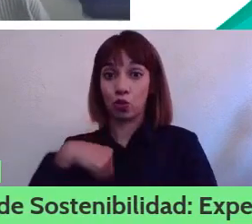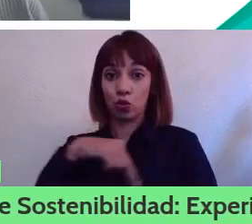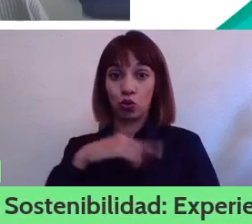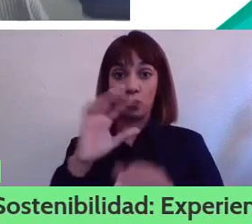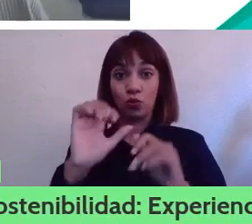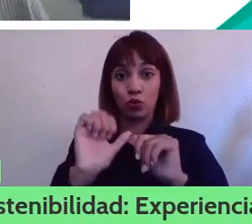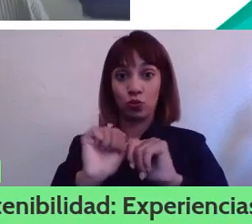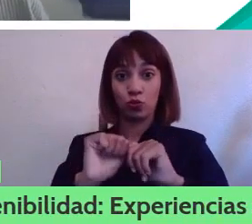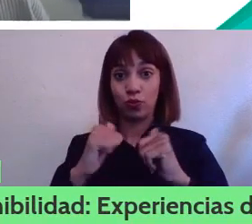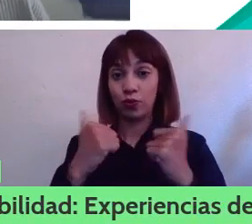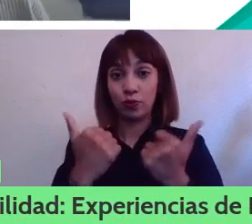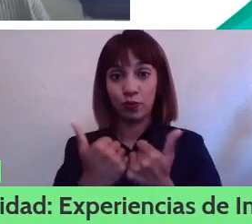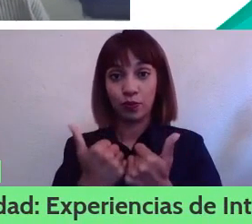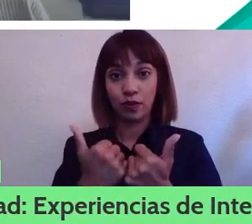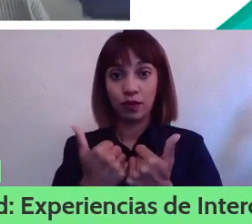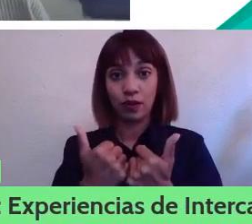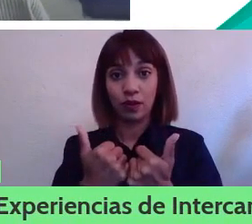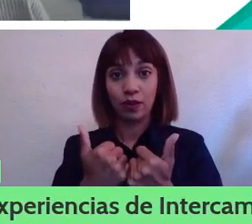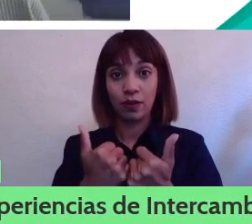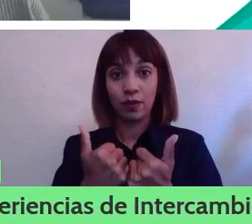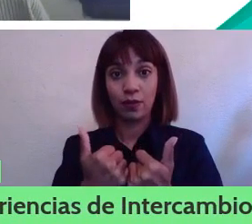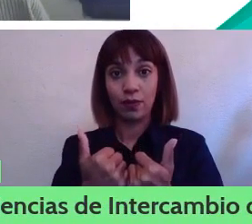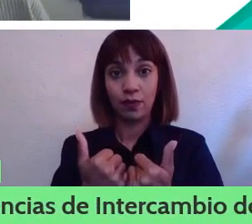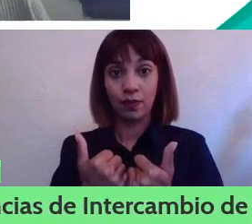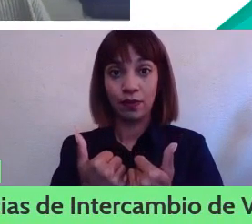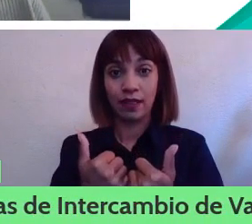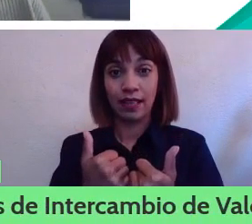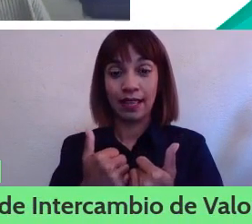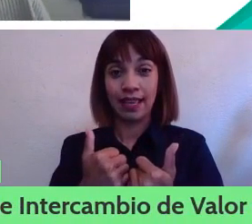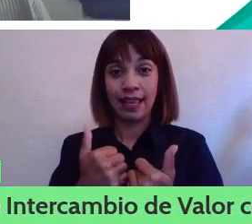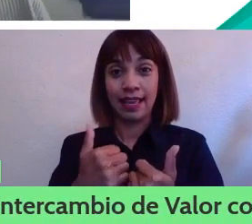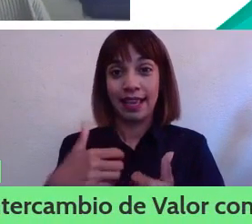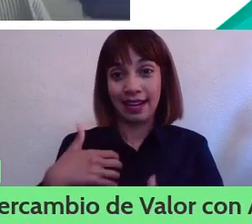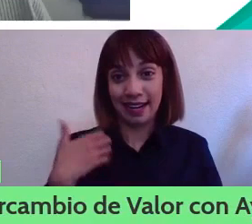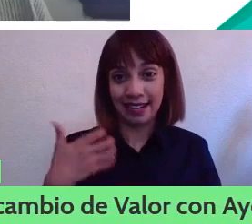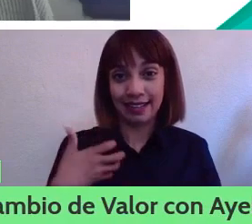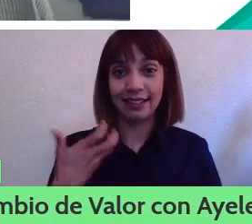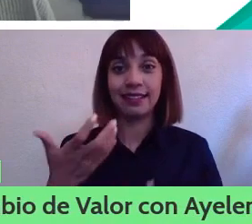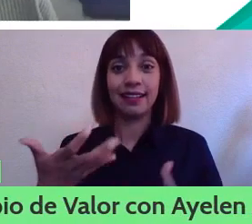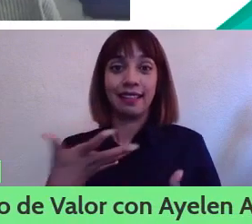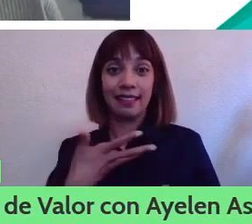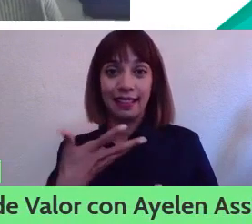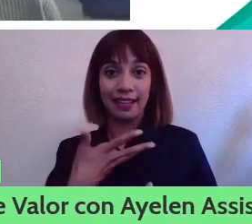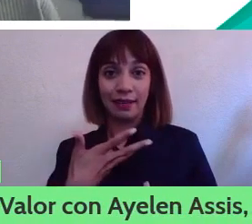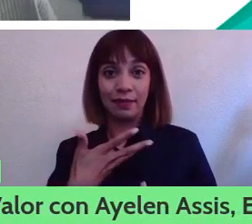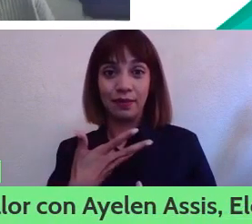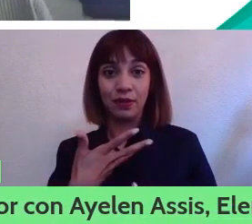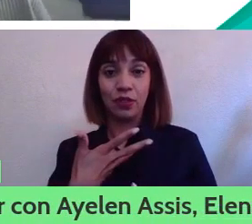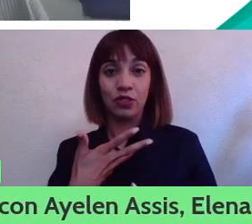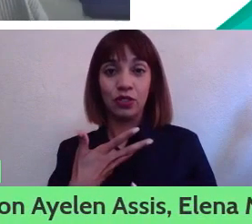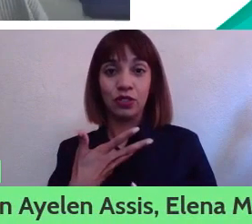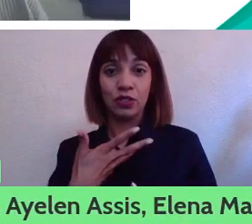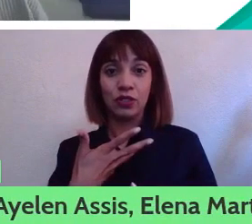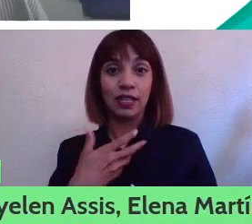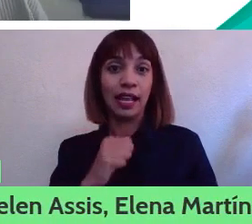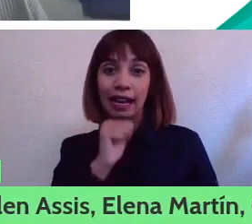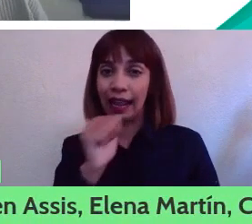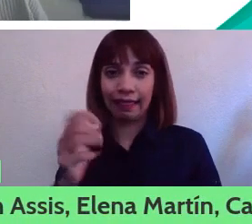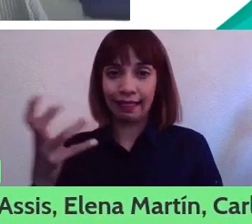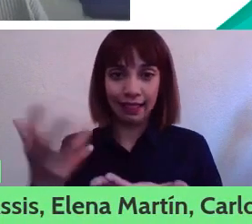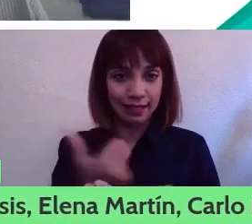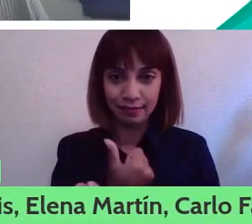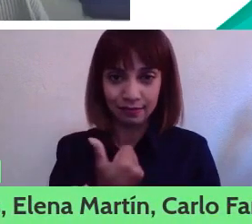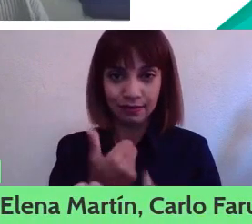cooperativa, este formato societario en Argentina puede tener fin de lucro, digamos. Nosotros en